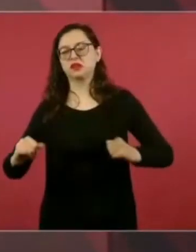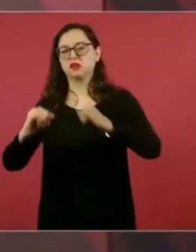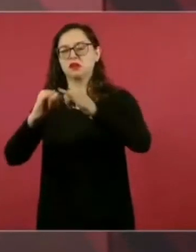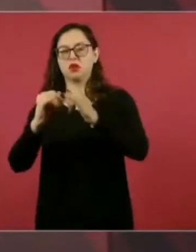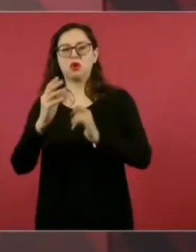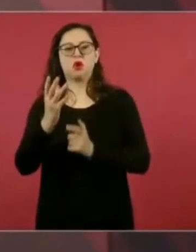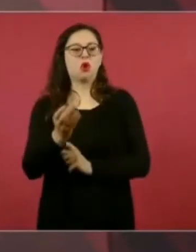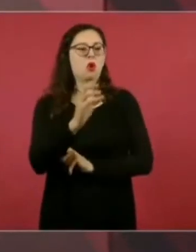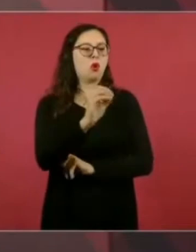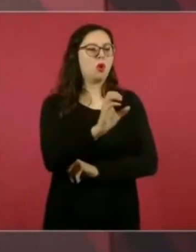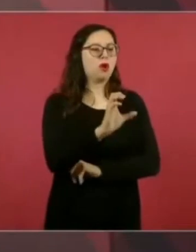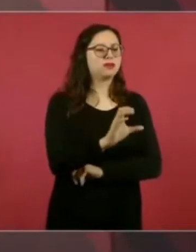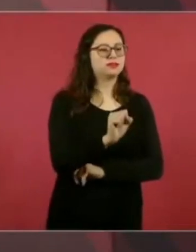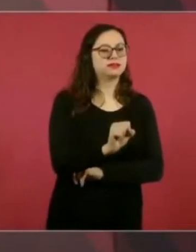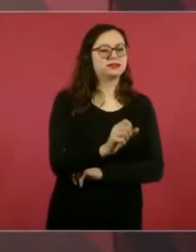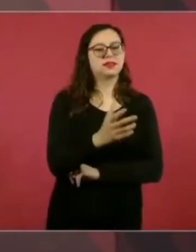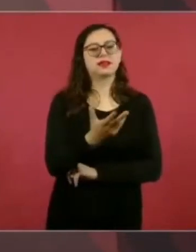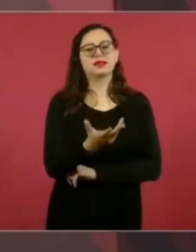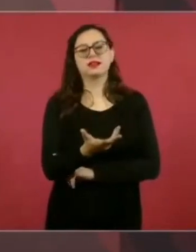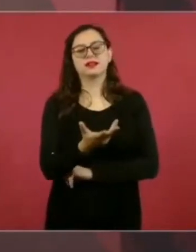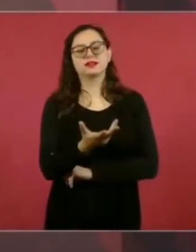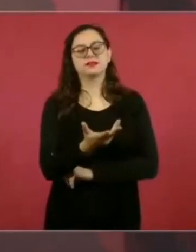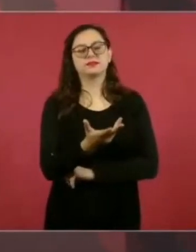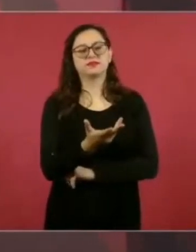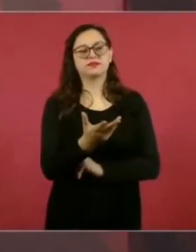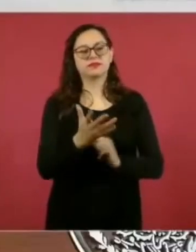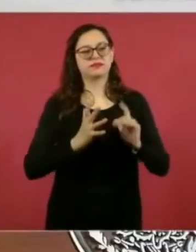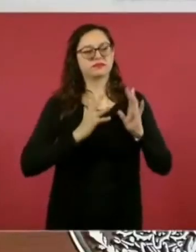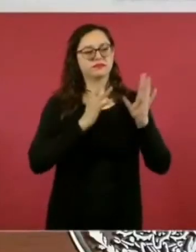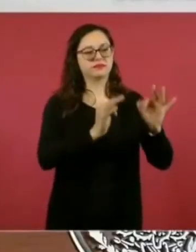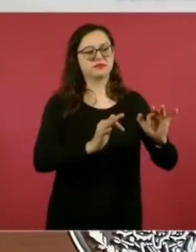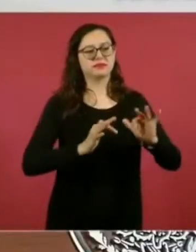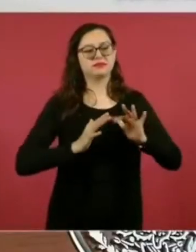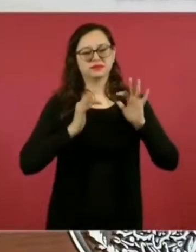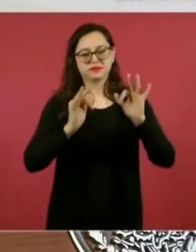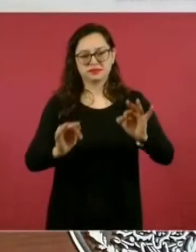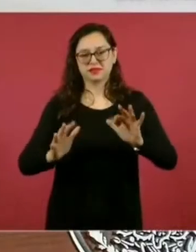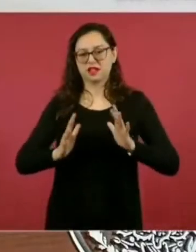organismos de la sociedad civil crearon?